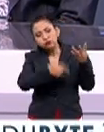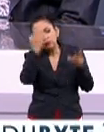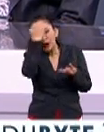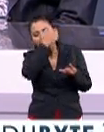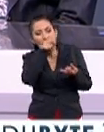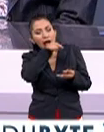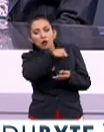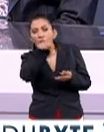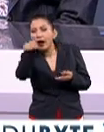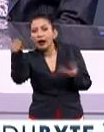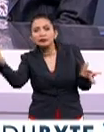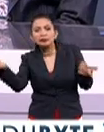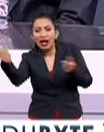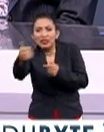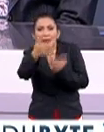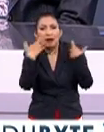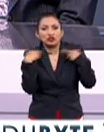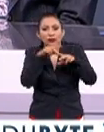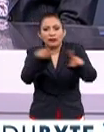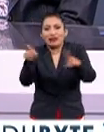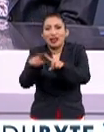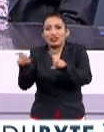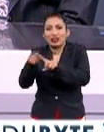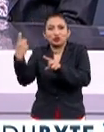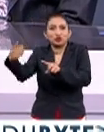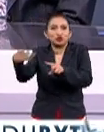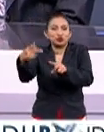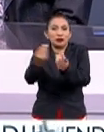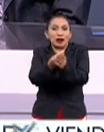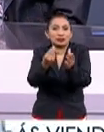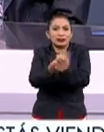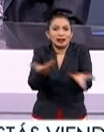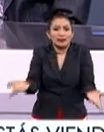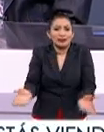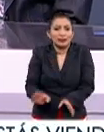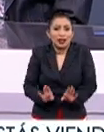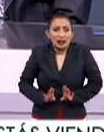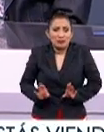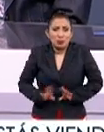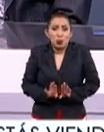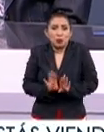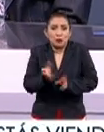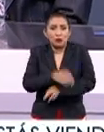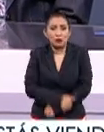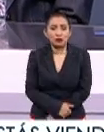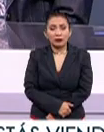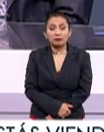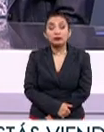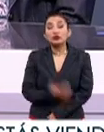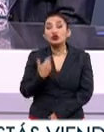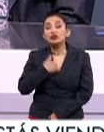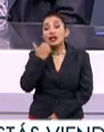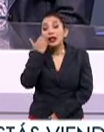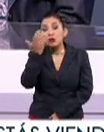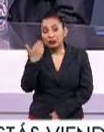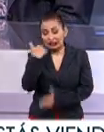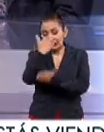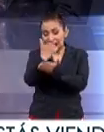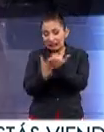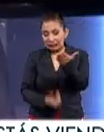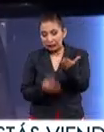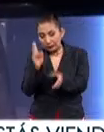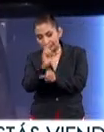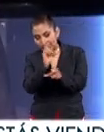evaluar en la lógica de cada maestro teniendo libertad de cátedra? Pues da distintos. Claro. Tratamos de que el instrumento